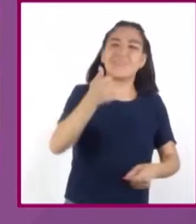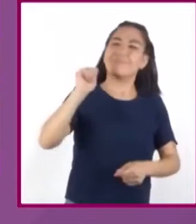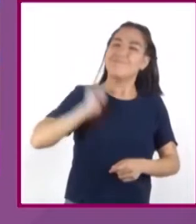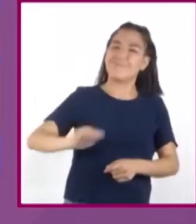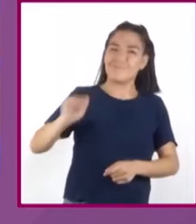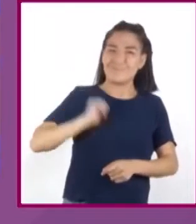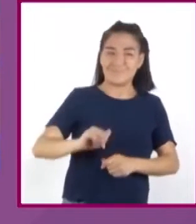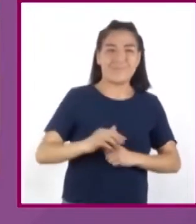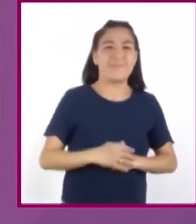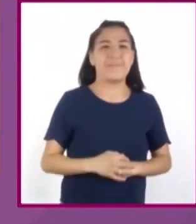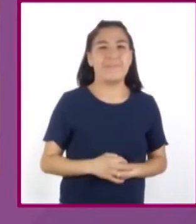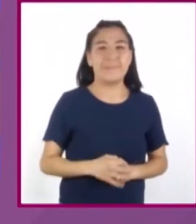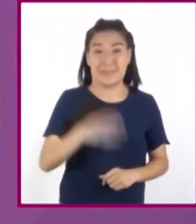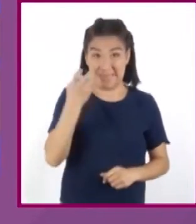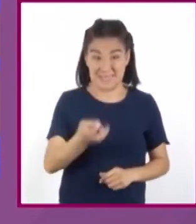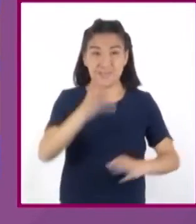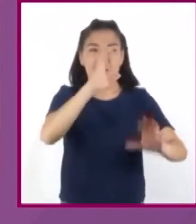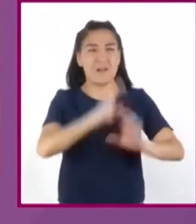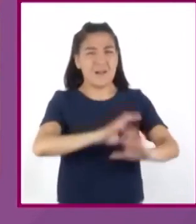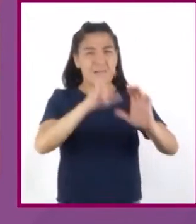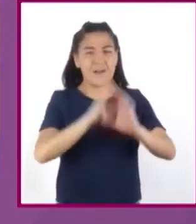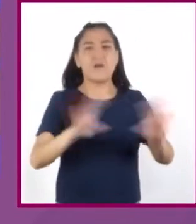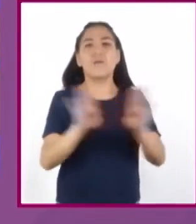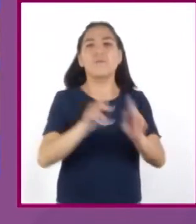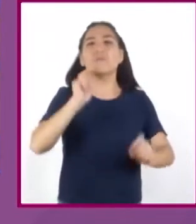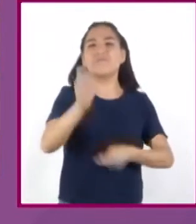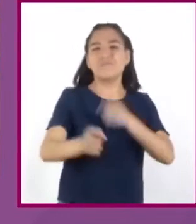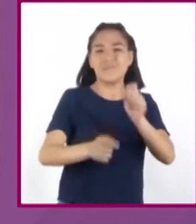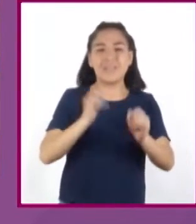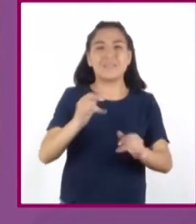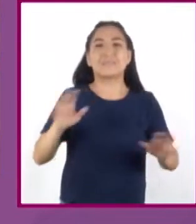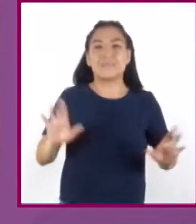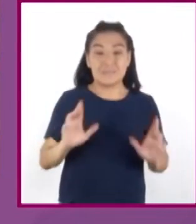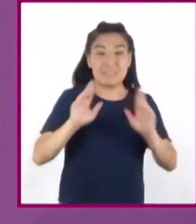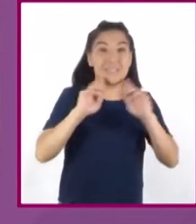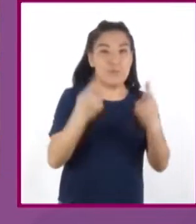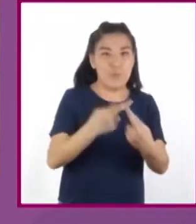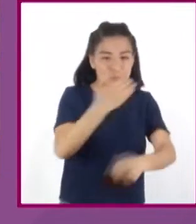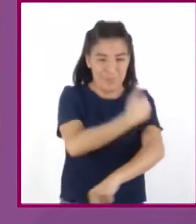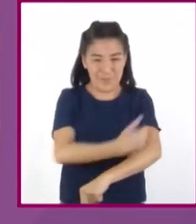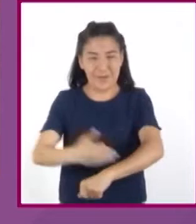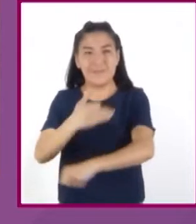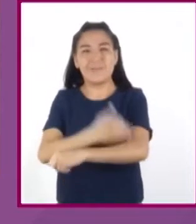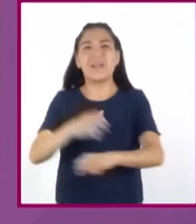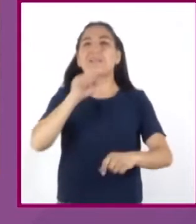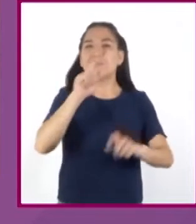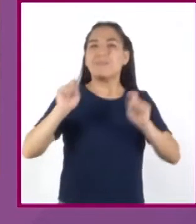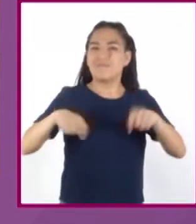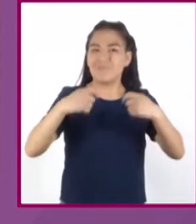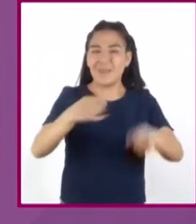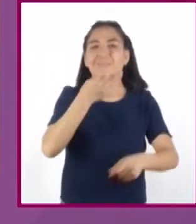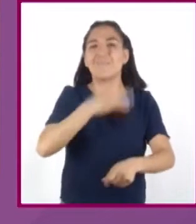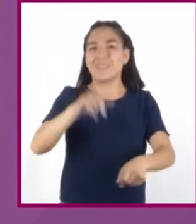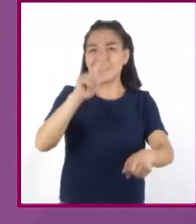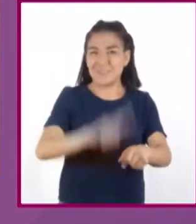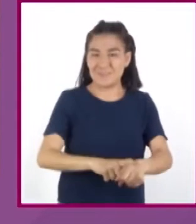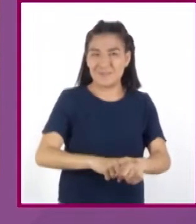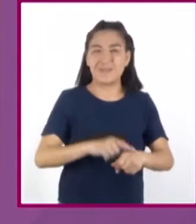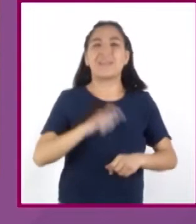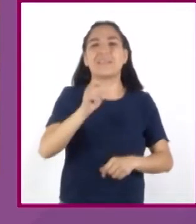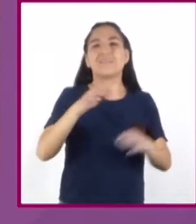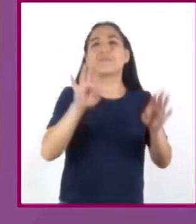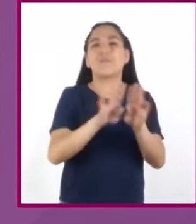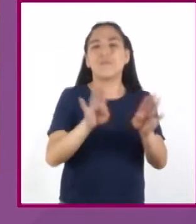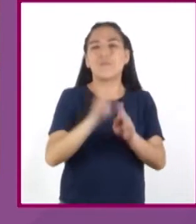antepasados. Estos cantos se interpretan en reuniones familiares y fiestas tradicionales para transmitirlos